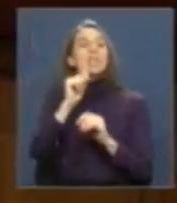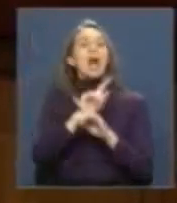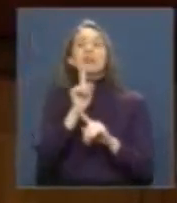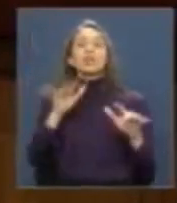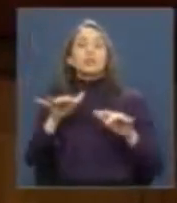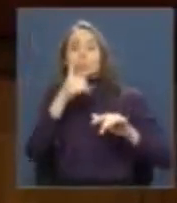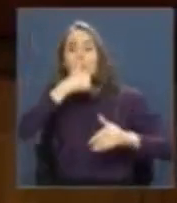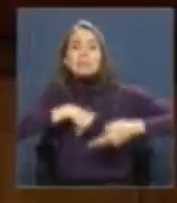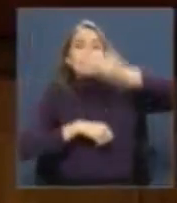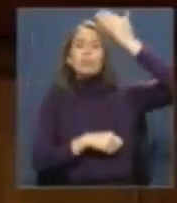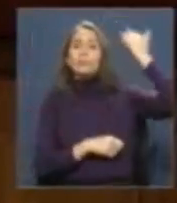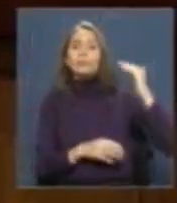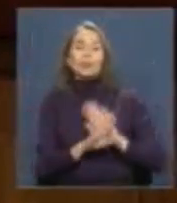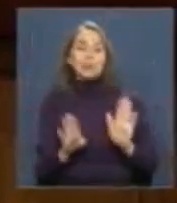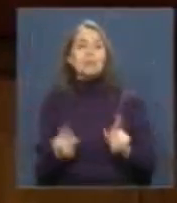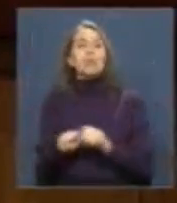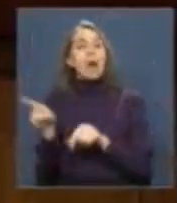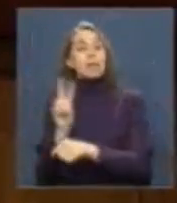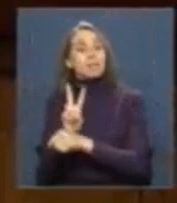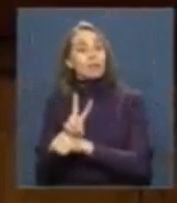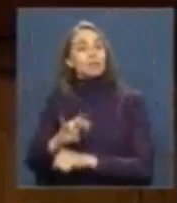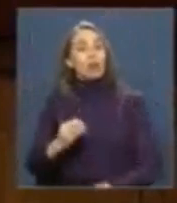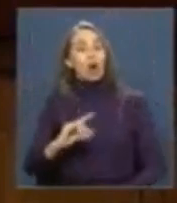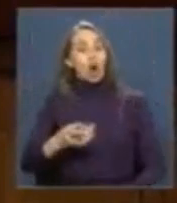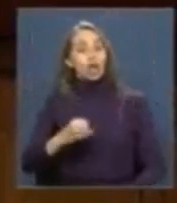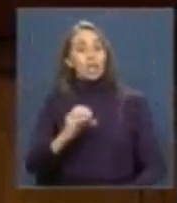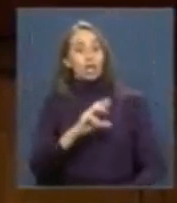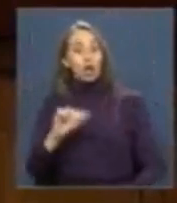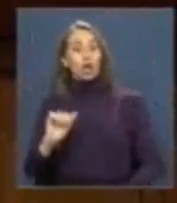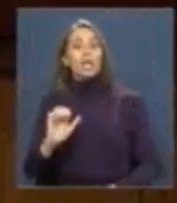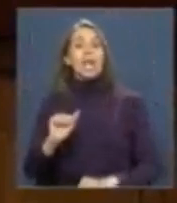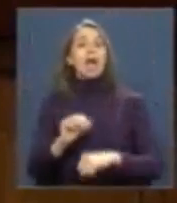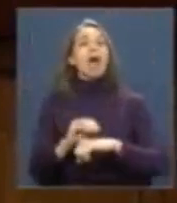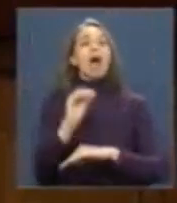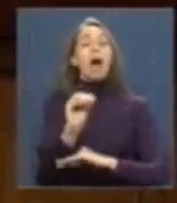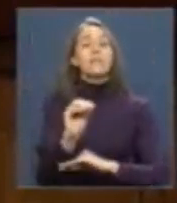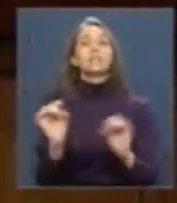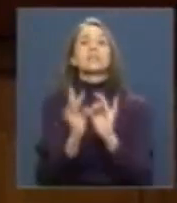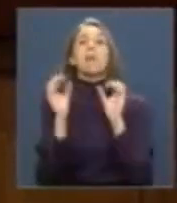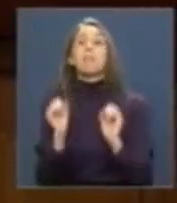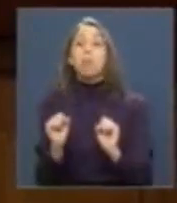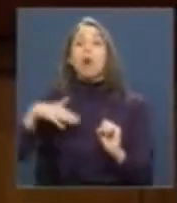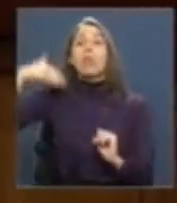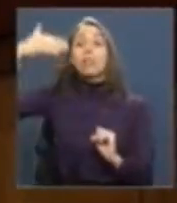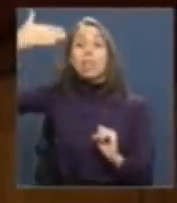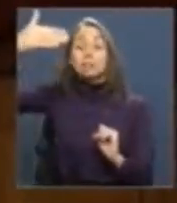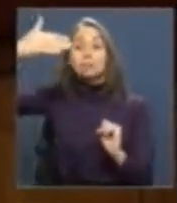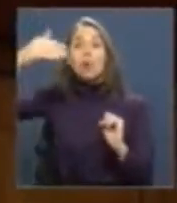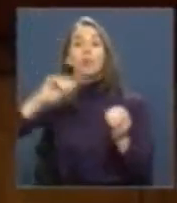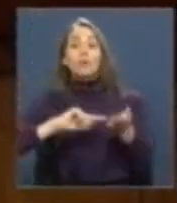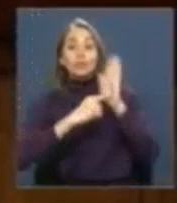formas advierte que se podrían producir eventuales conflictos interpretativos